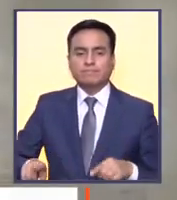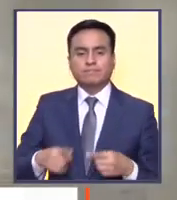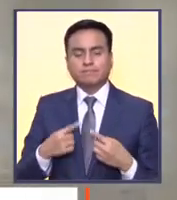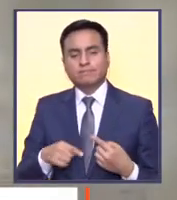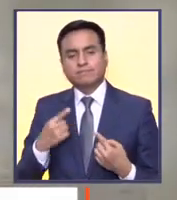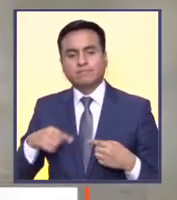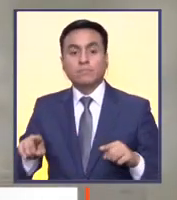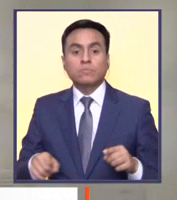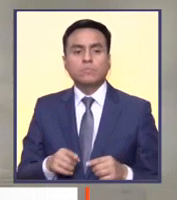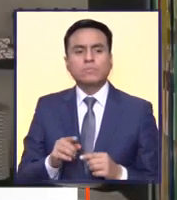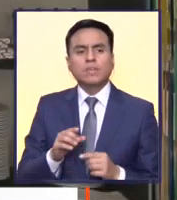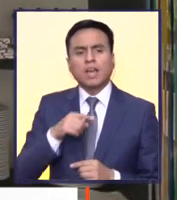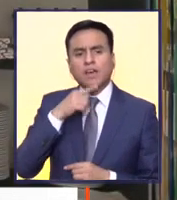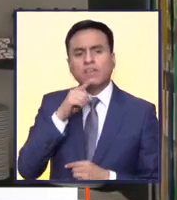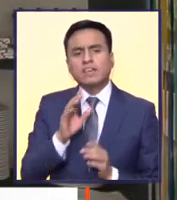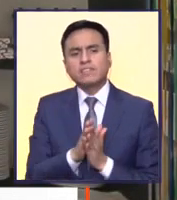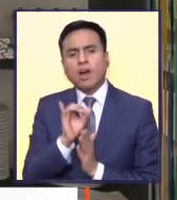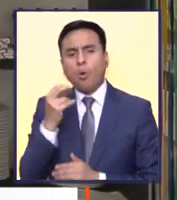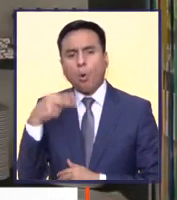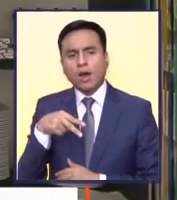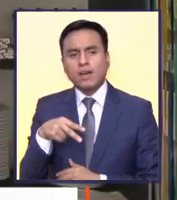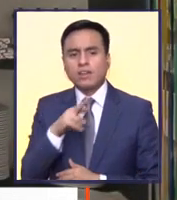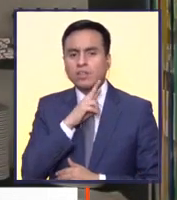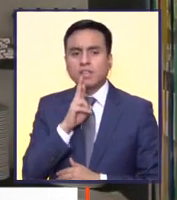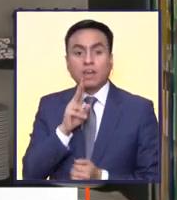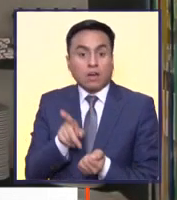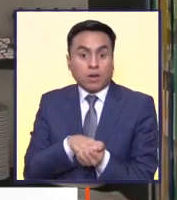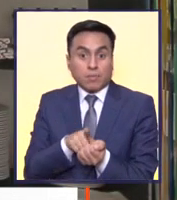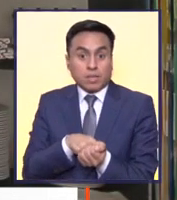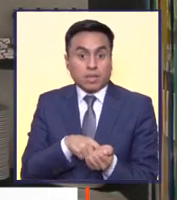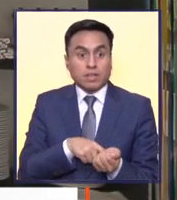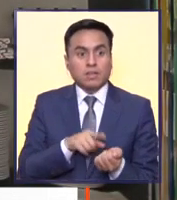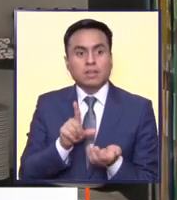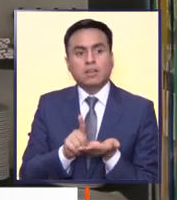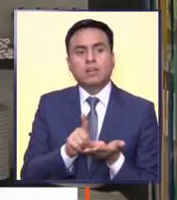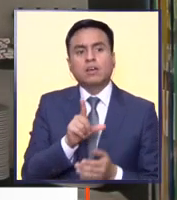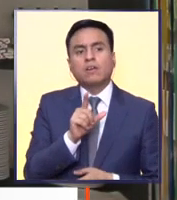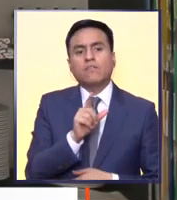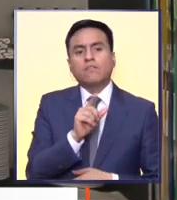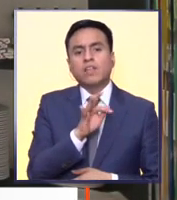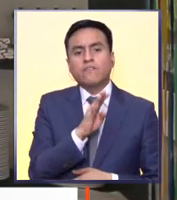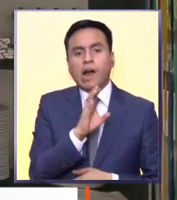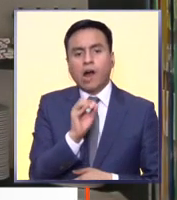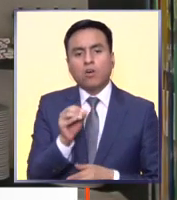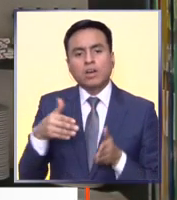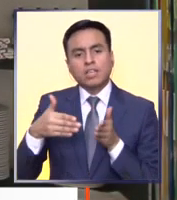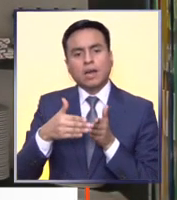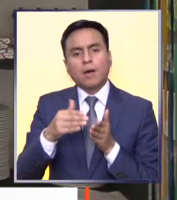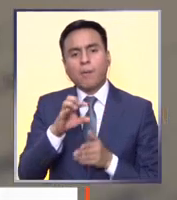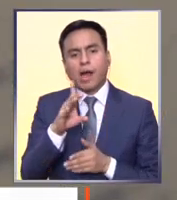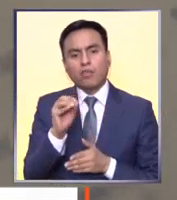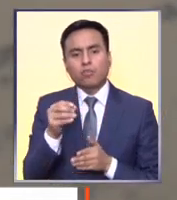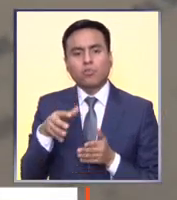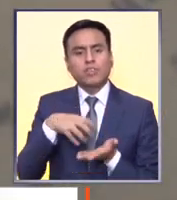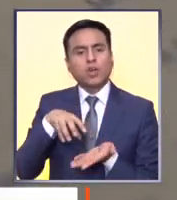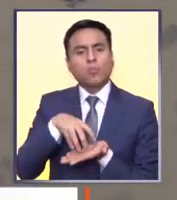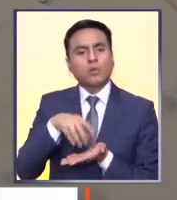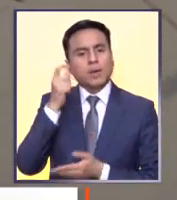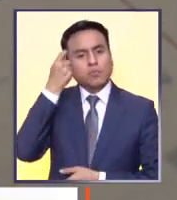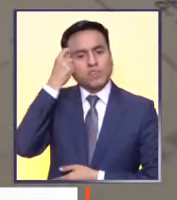Bueno, Café San Juan es un restaurante familiar. Está ubicado en Francisco Bilbao, esquina Julio Prado, en la Comuna Providencia.